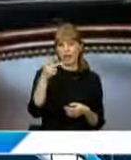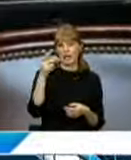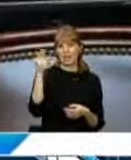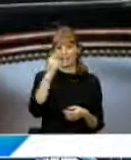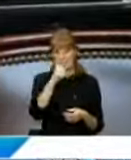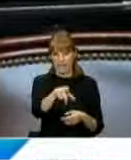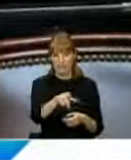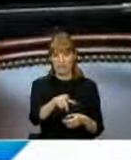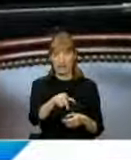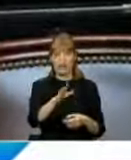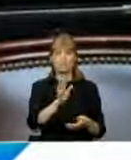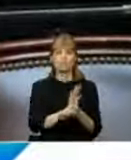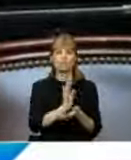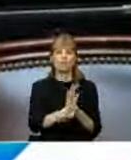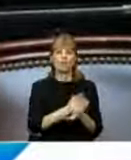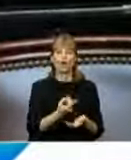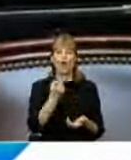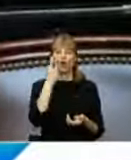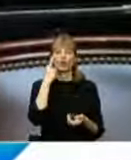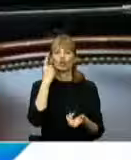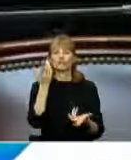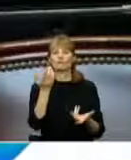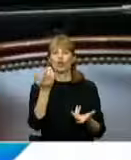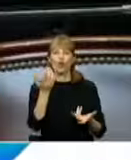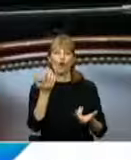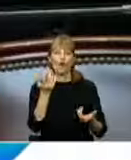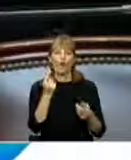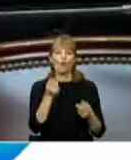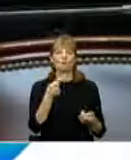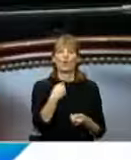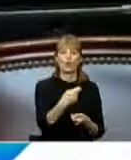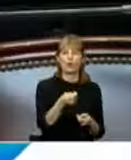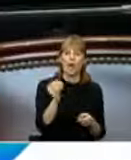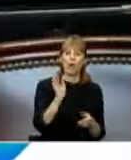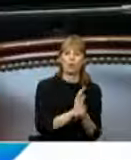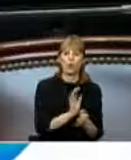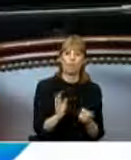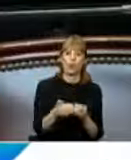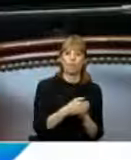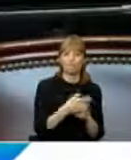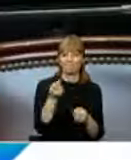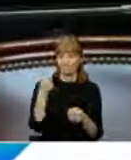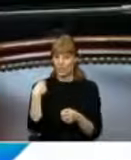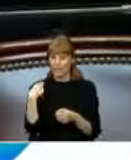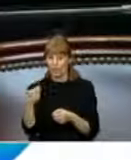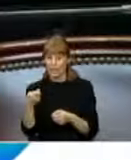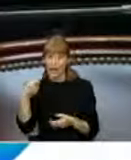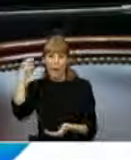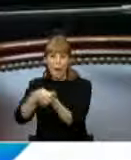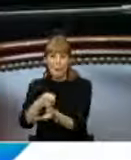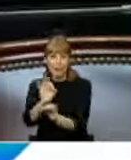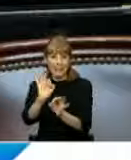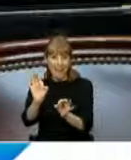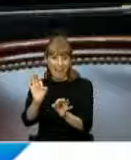metiendo por la ventana, con su conocido populismo, a jubilados que nunca habían aportado. Ahí le fueron a meter la mano